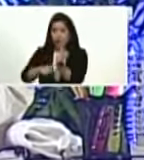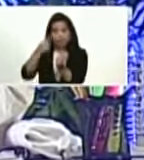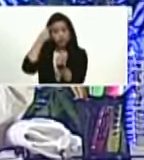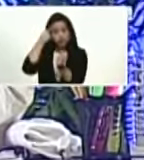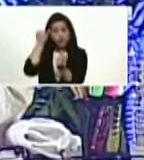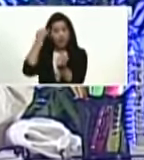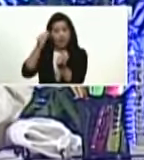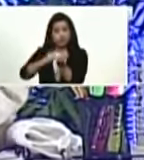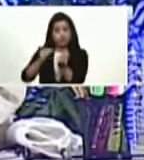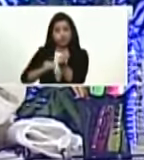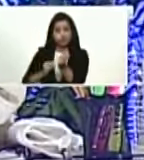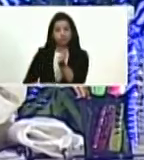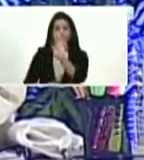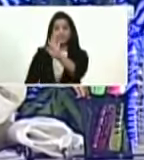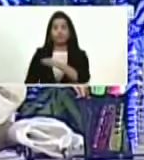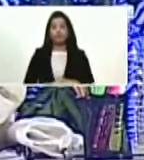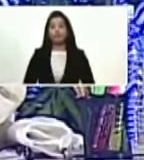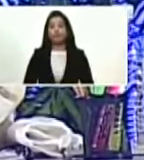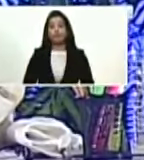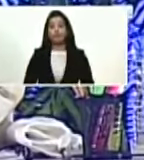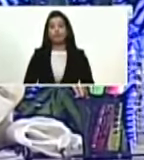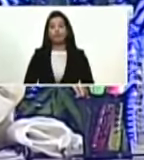la agenda económica bolivariana